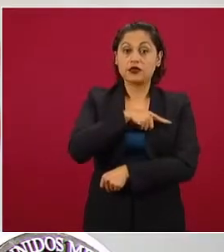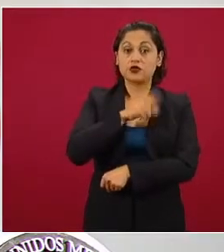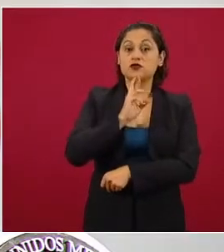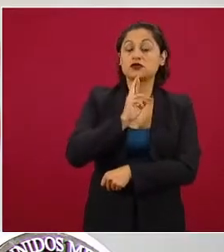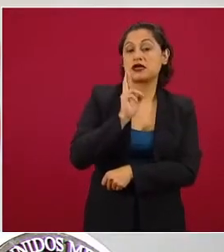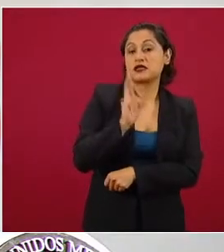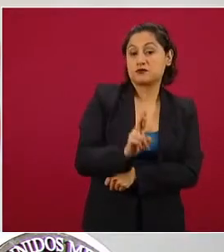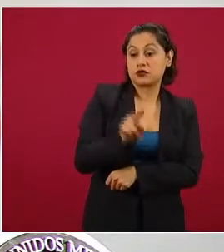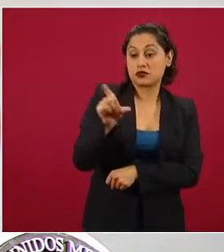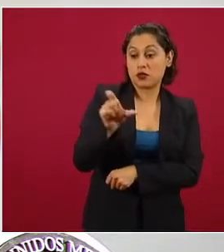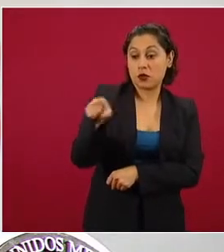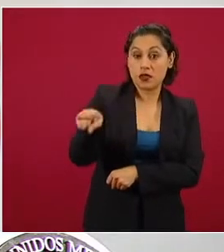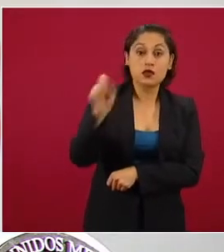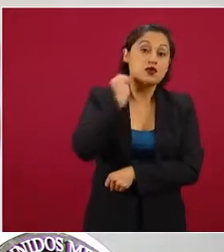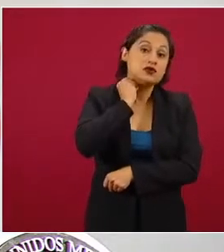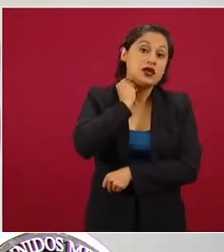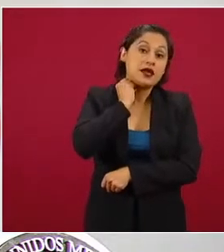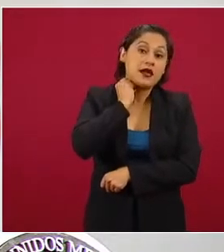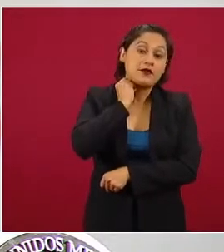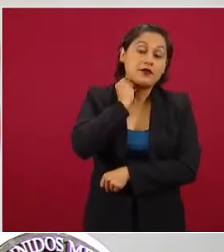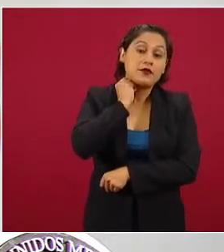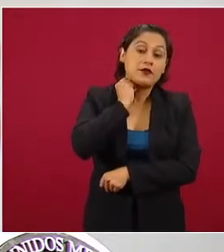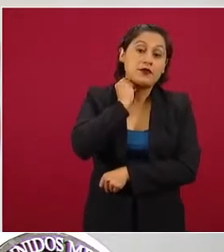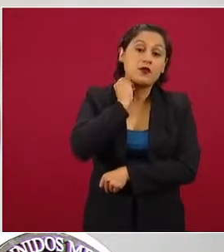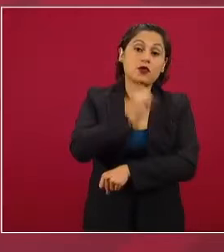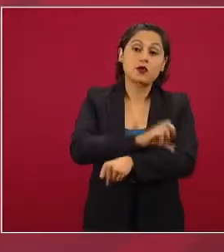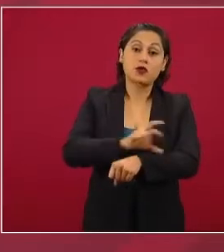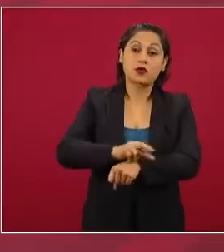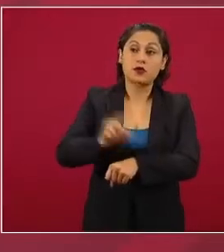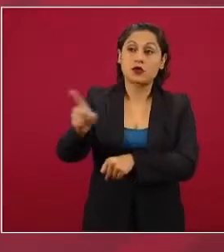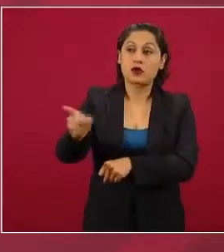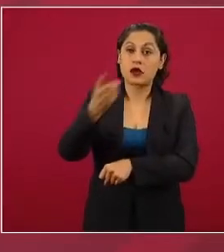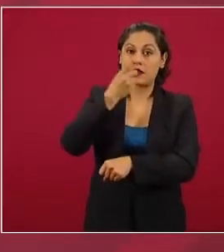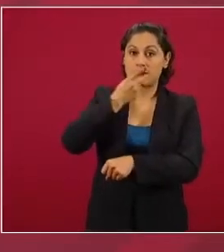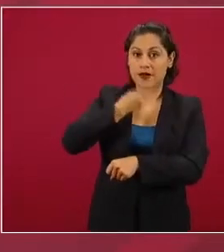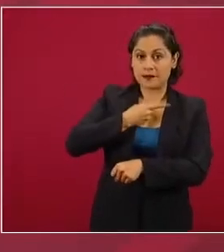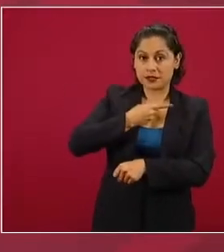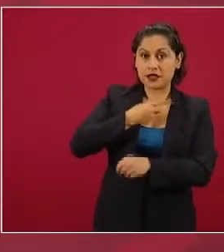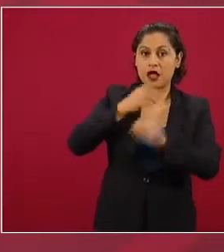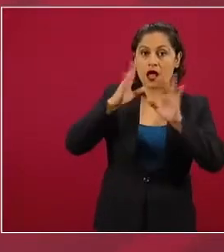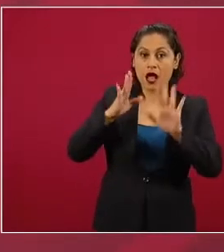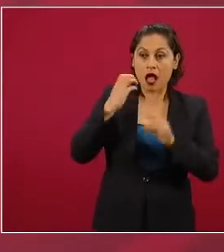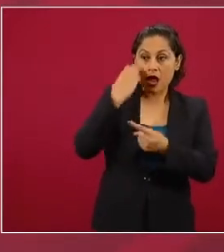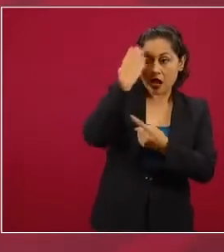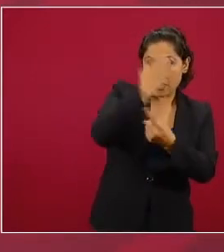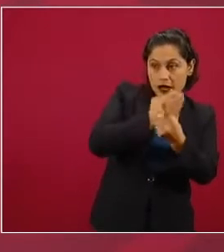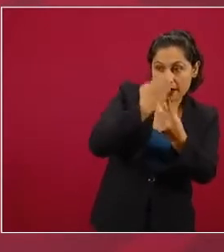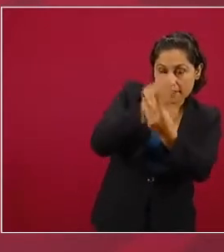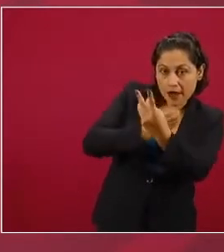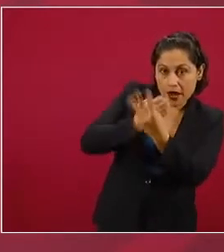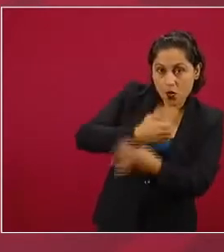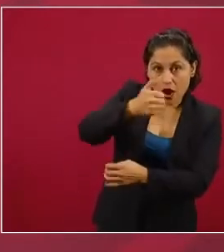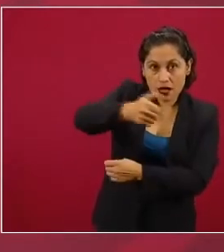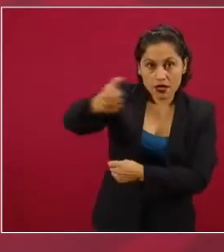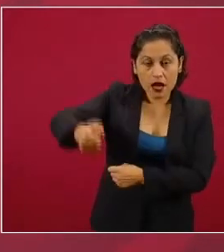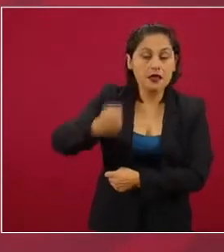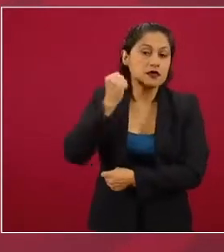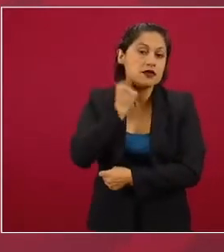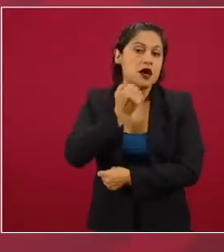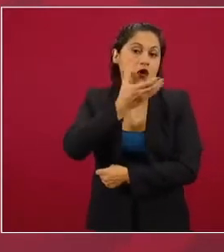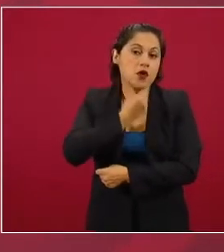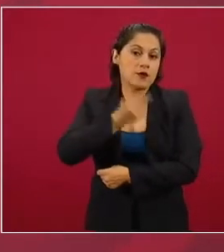Senado. No fue sobre el estado de salud que guarda cada senador y senadora. No nos corresponde a nosotros, no era para lo que se nos